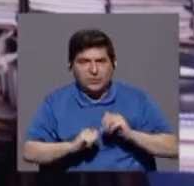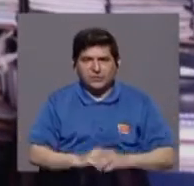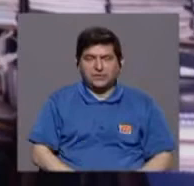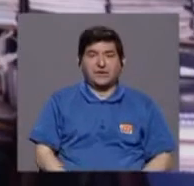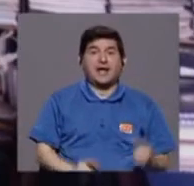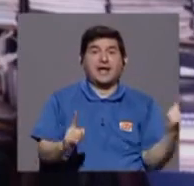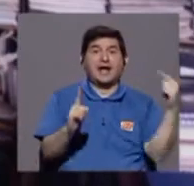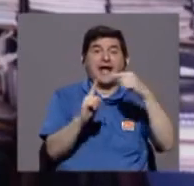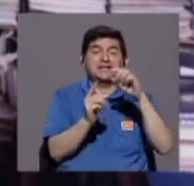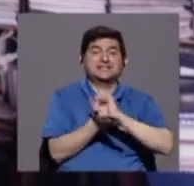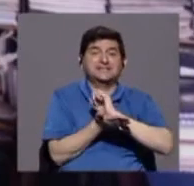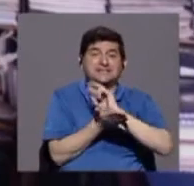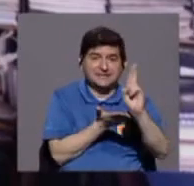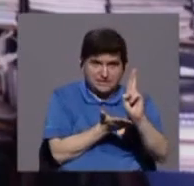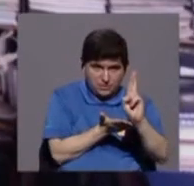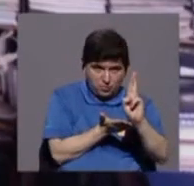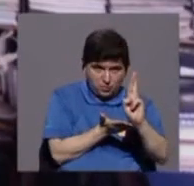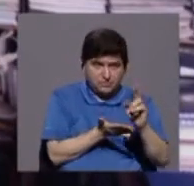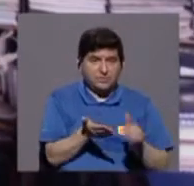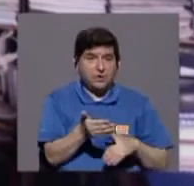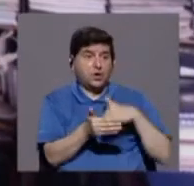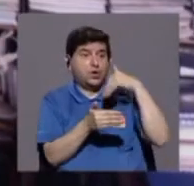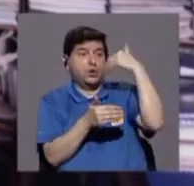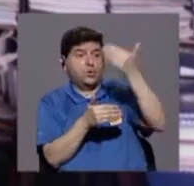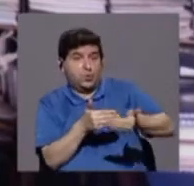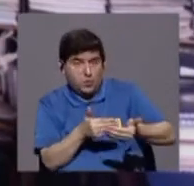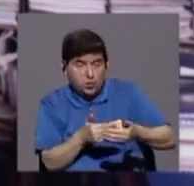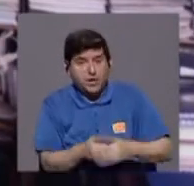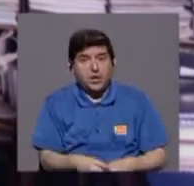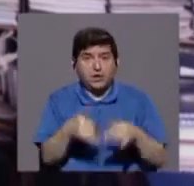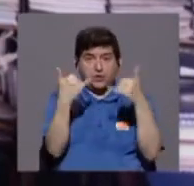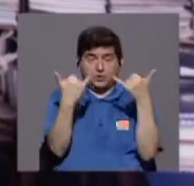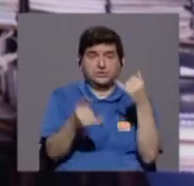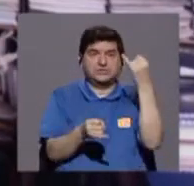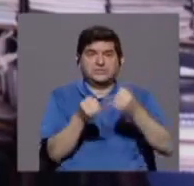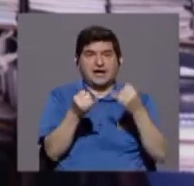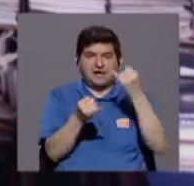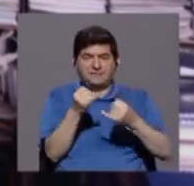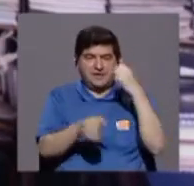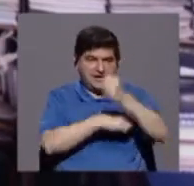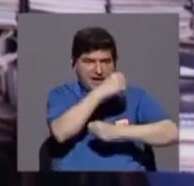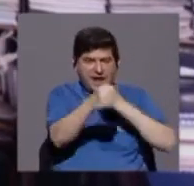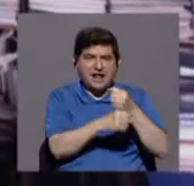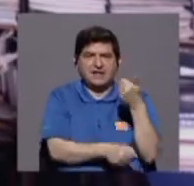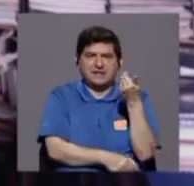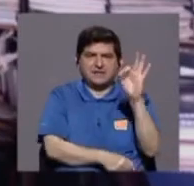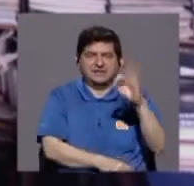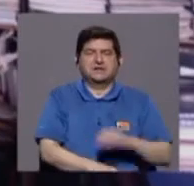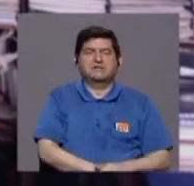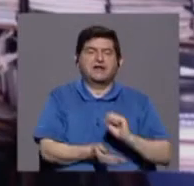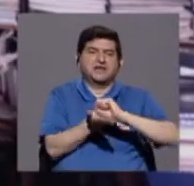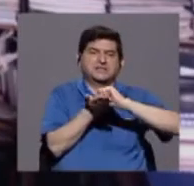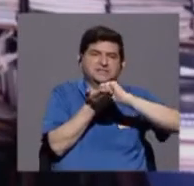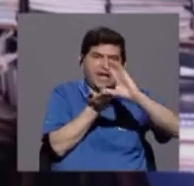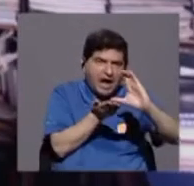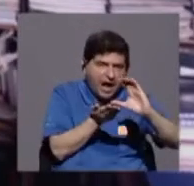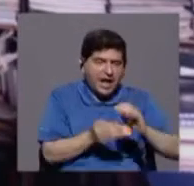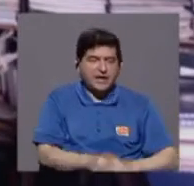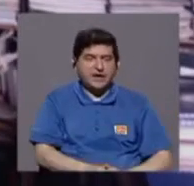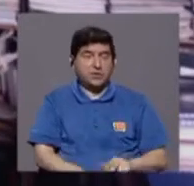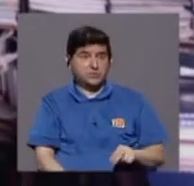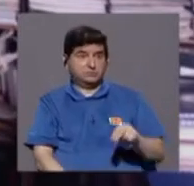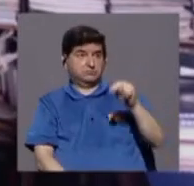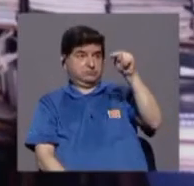hasta llegar a San Ramón, y después más adelante, ya hacia fines del siglo XIX, hacia San Carlos, hacia el